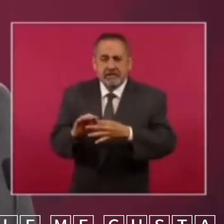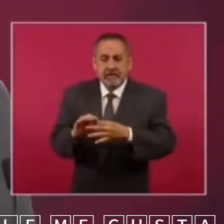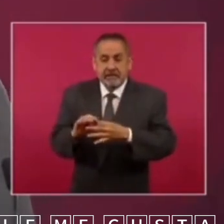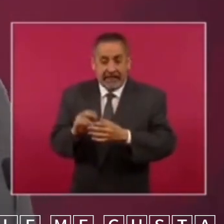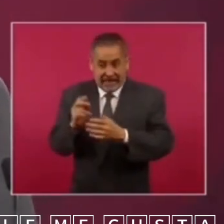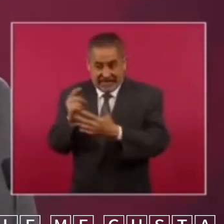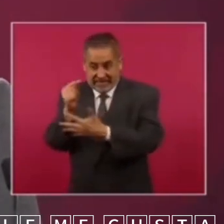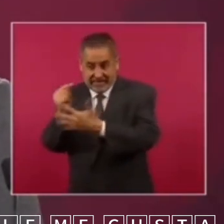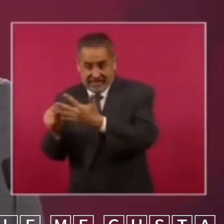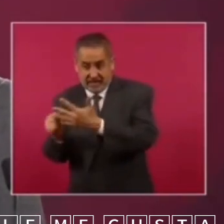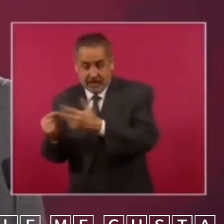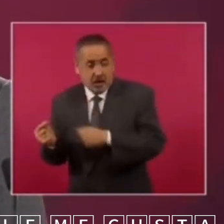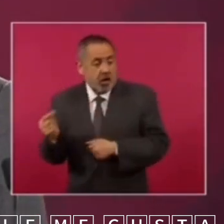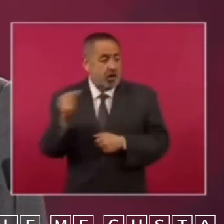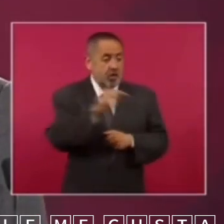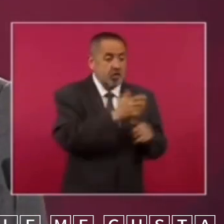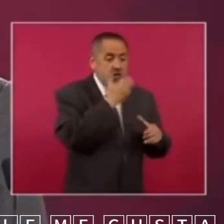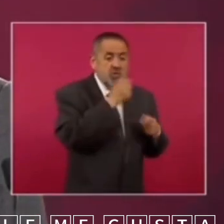pensamiento conservador.